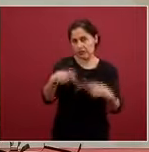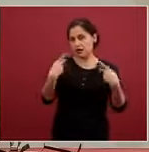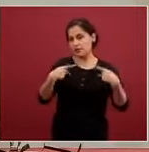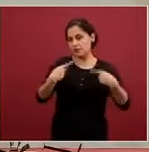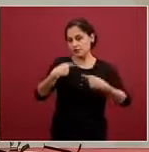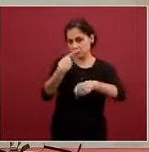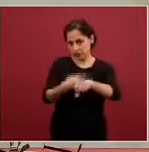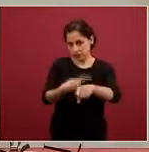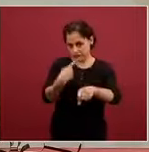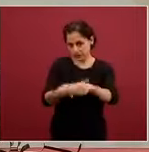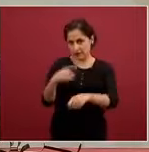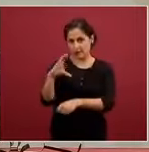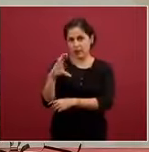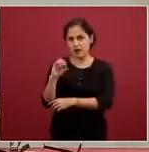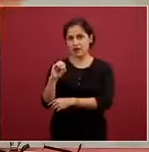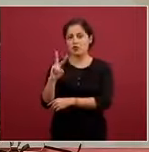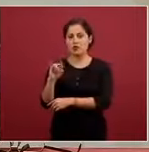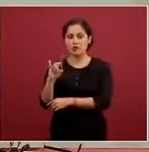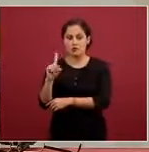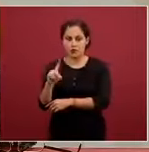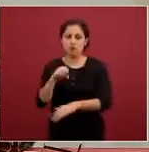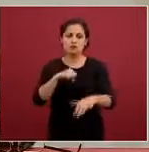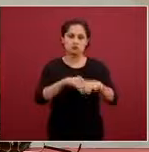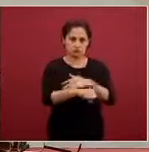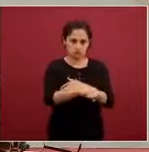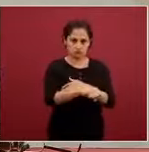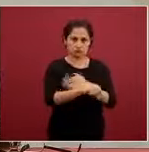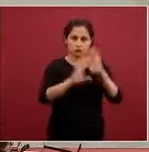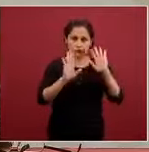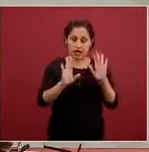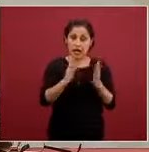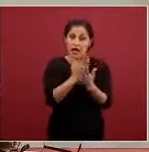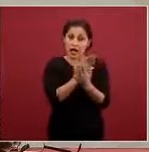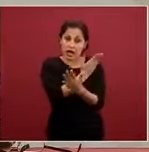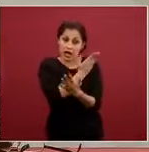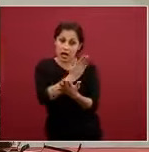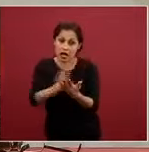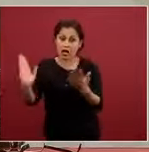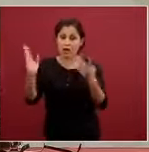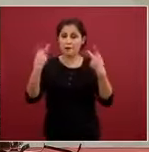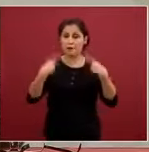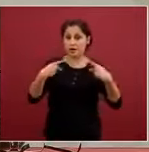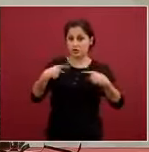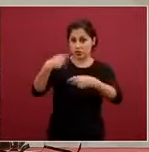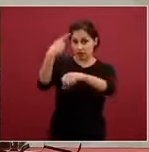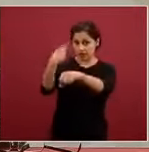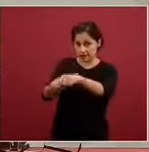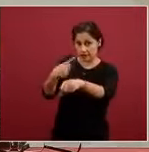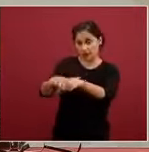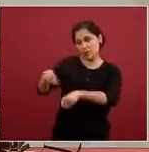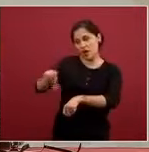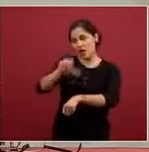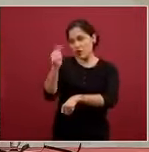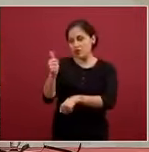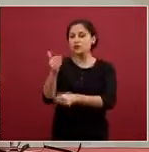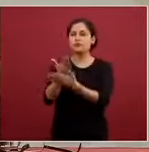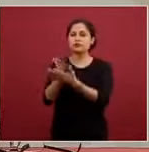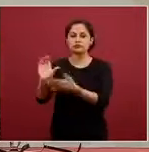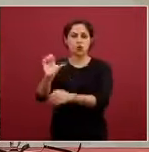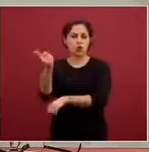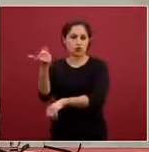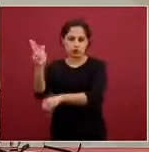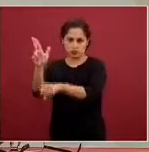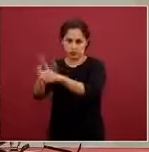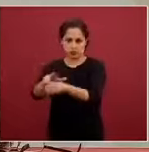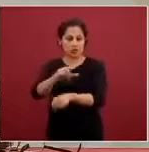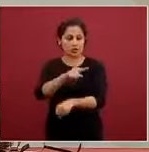a eso. Es conveniente que sean diferentes a los hospitales no COVID, que se dediquen a atender todo lo demás, por razones de